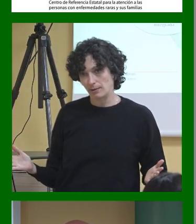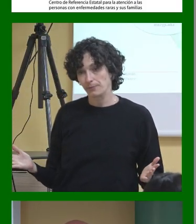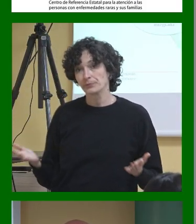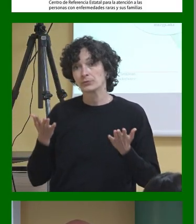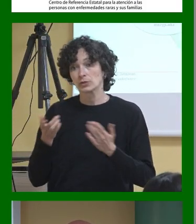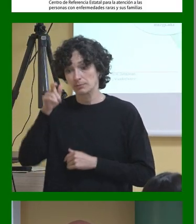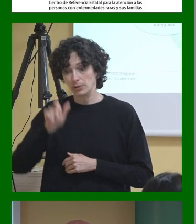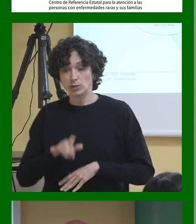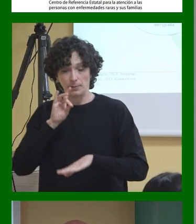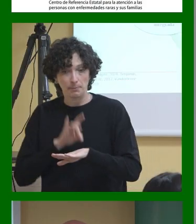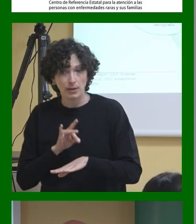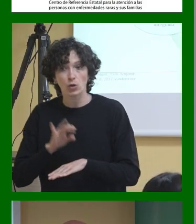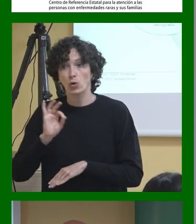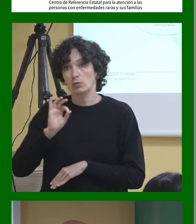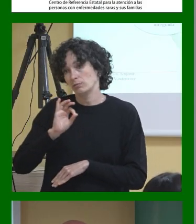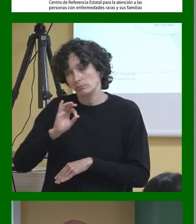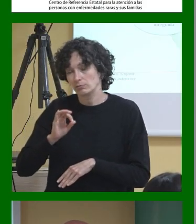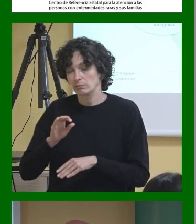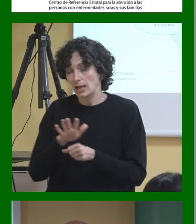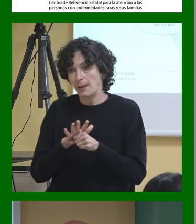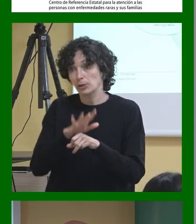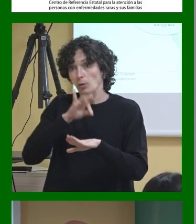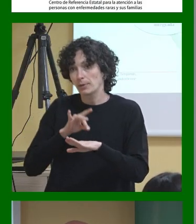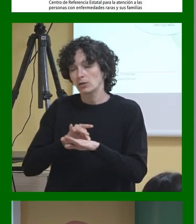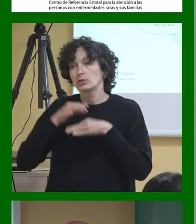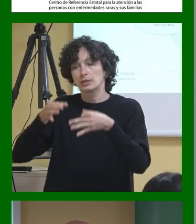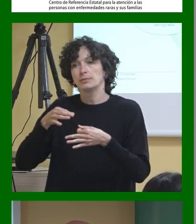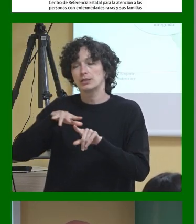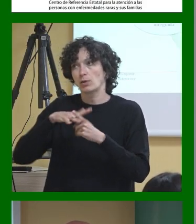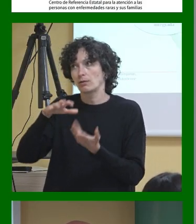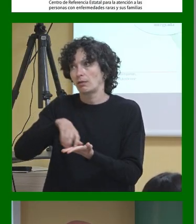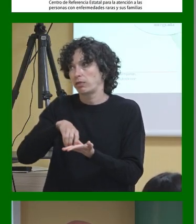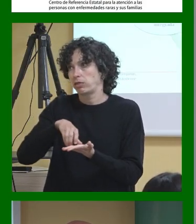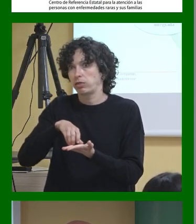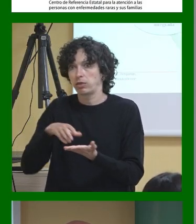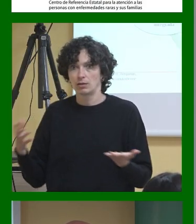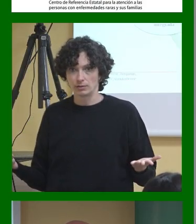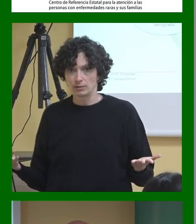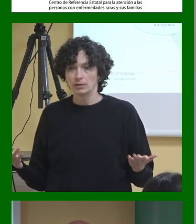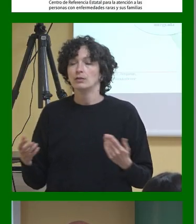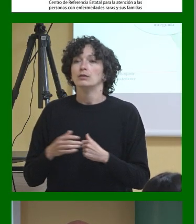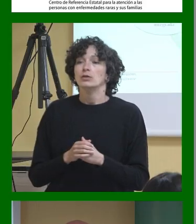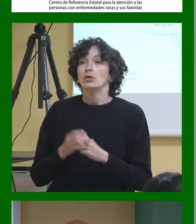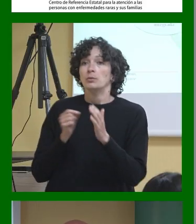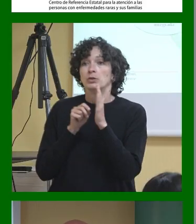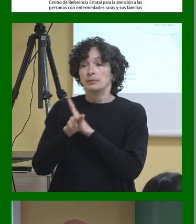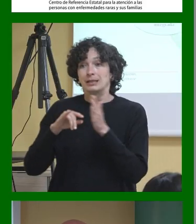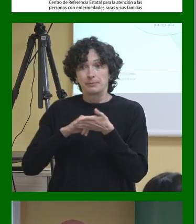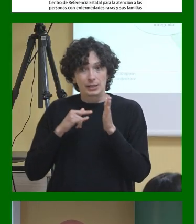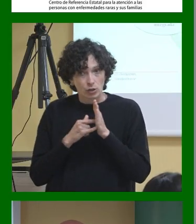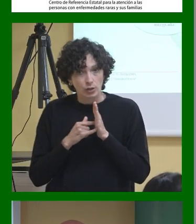el médico, los sanitarios se enfrentan a la incertidumbre. Por tanto, a nivel metodológico